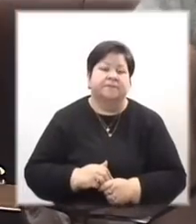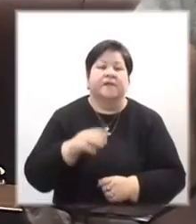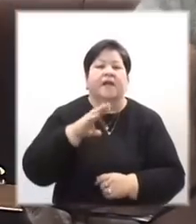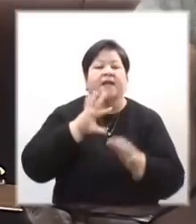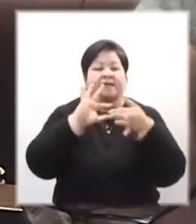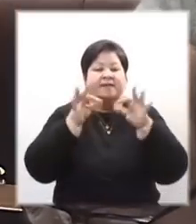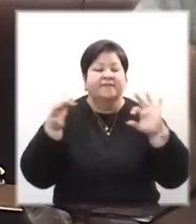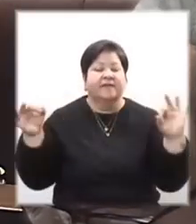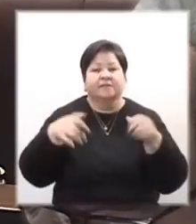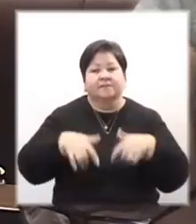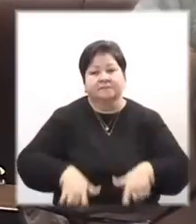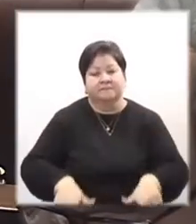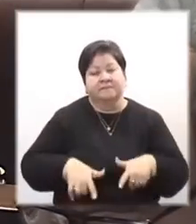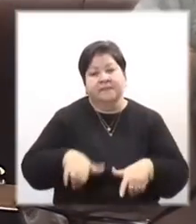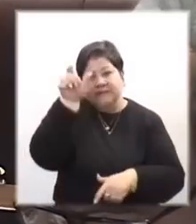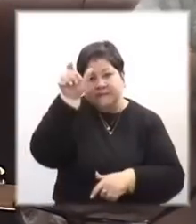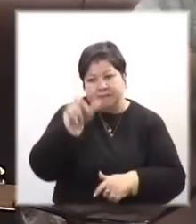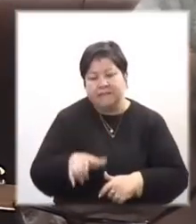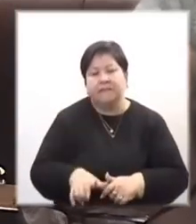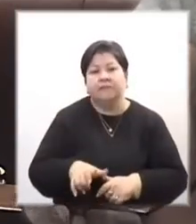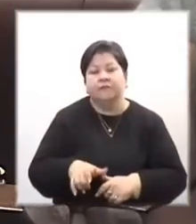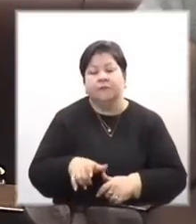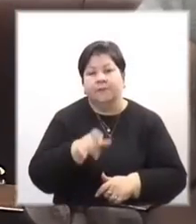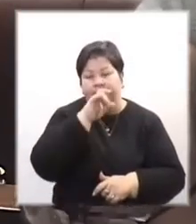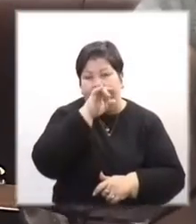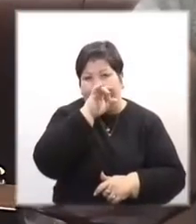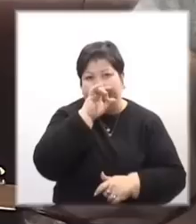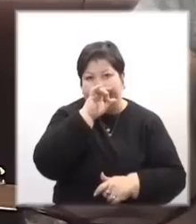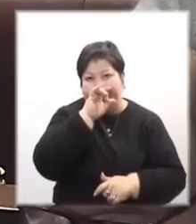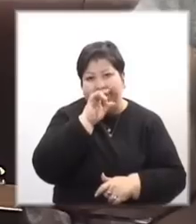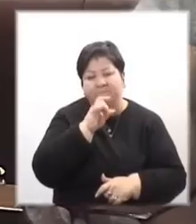Hay una frase que el ministro ha acuñado casi que como